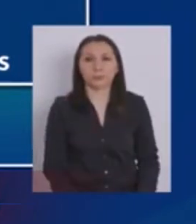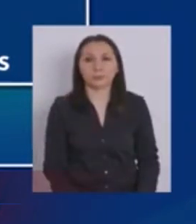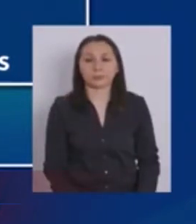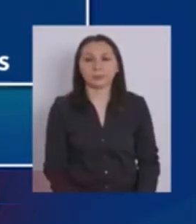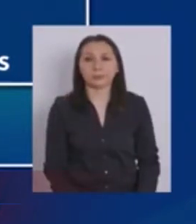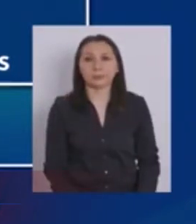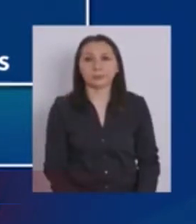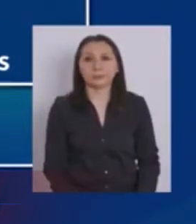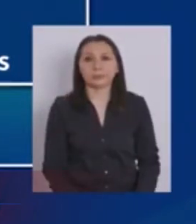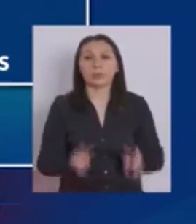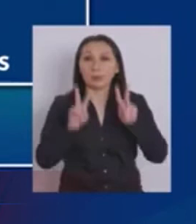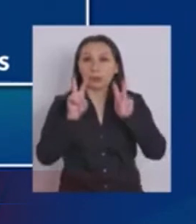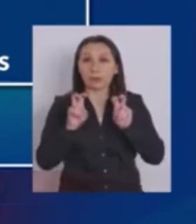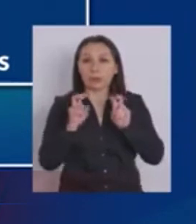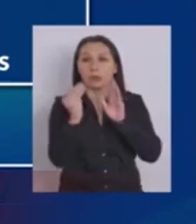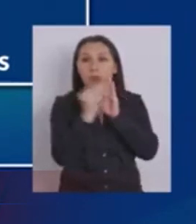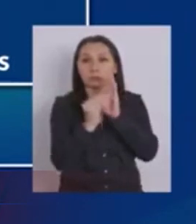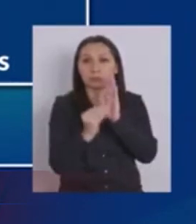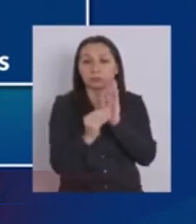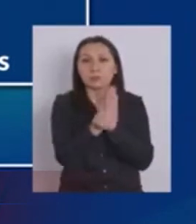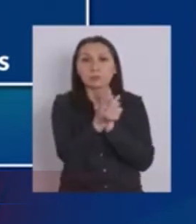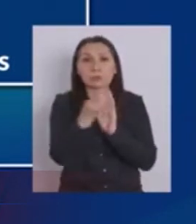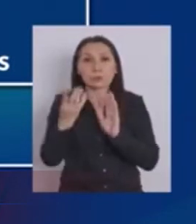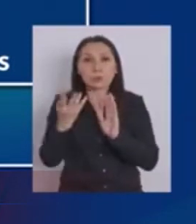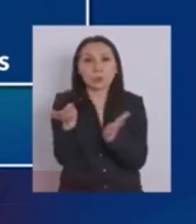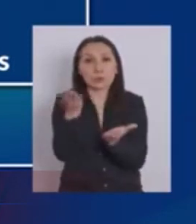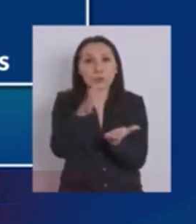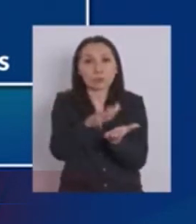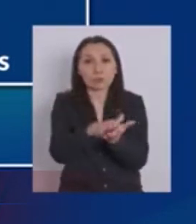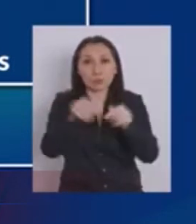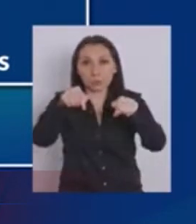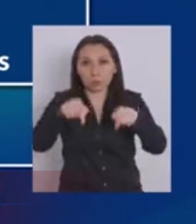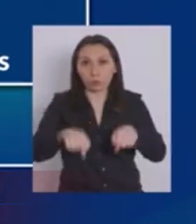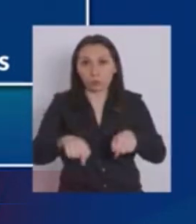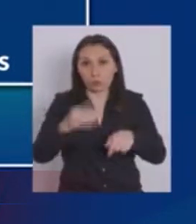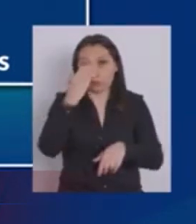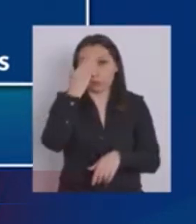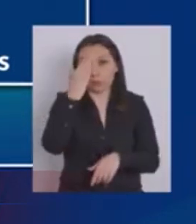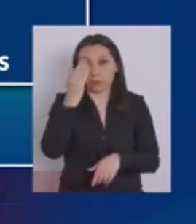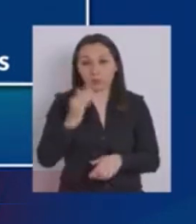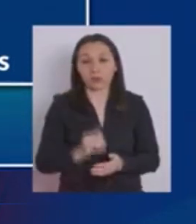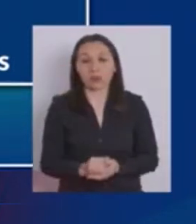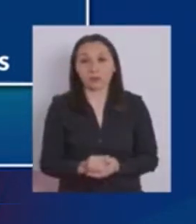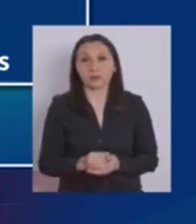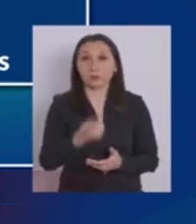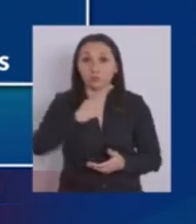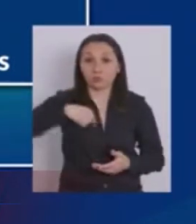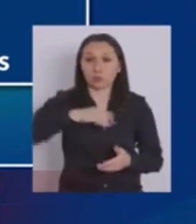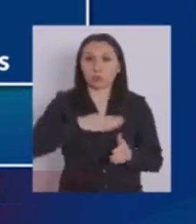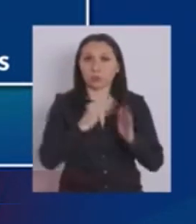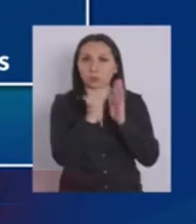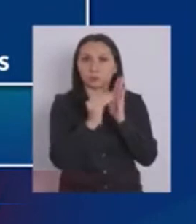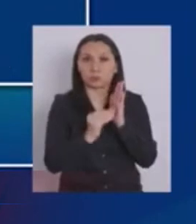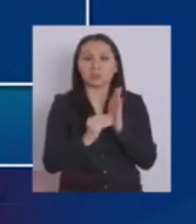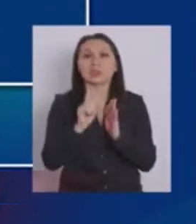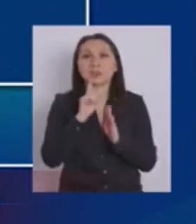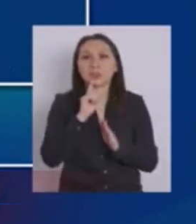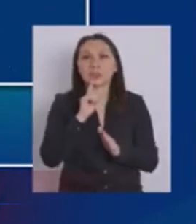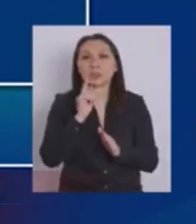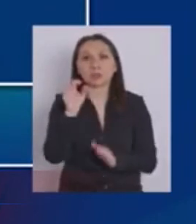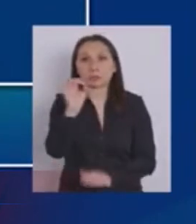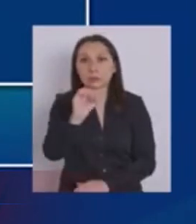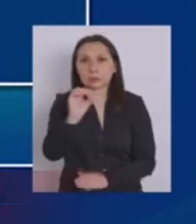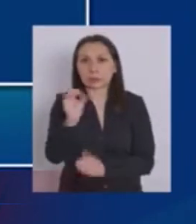en cuanto al registro de fallecidos de hoy y nuestro registro presenta cero